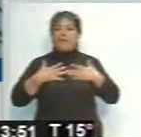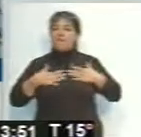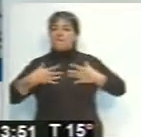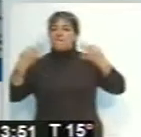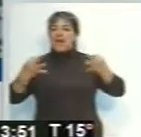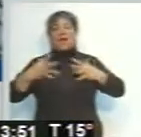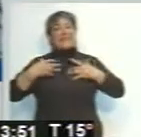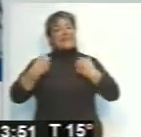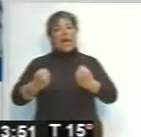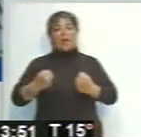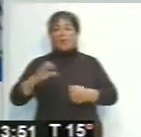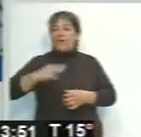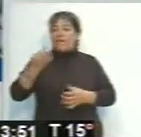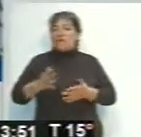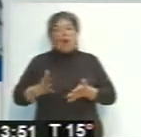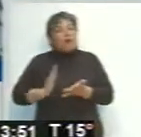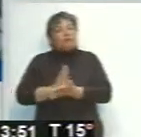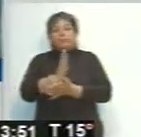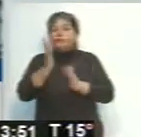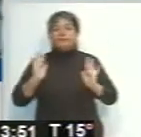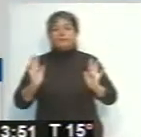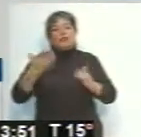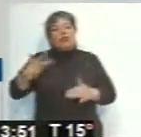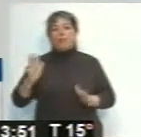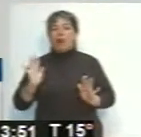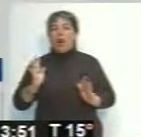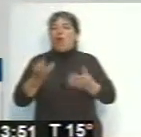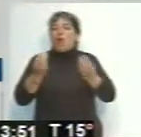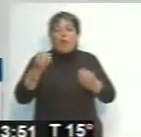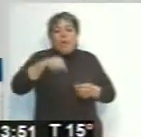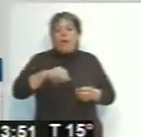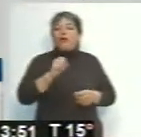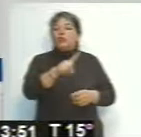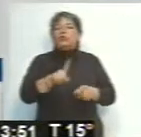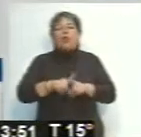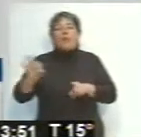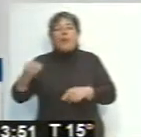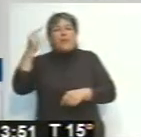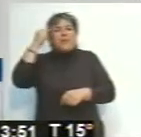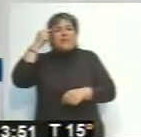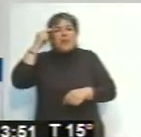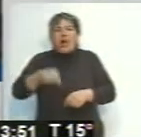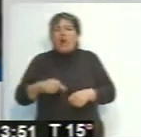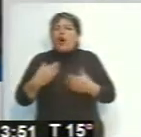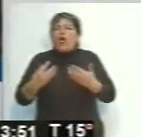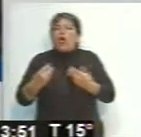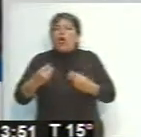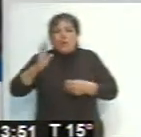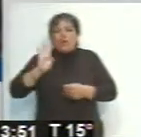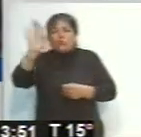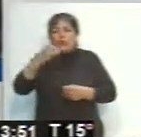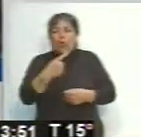poder desarrollar una vida normal? ¿Cómo va a ser de ahora en más con tu hermano? ¿Te imaginás, pensaste eso, cómo va a ser el día después con tu hermano?